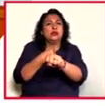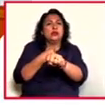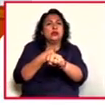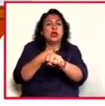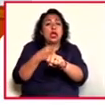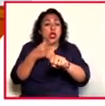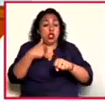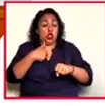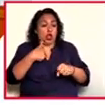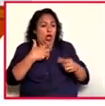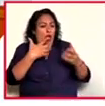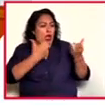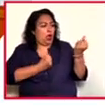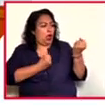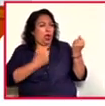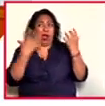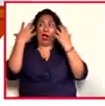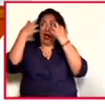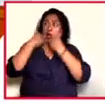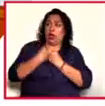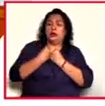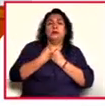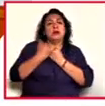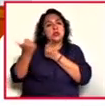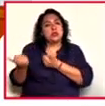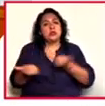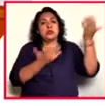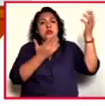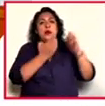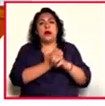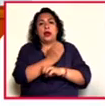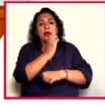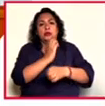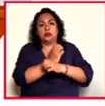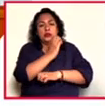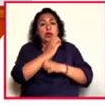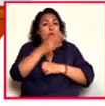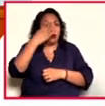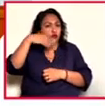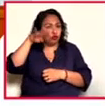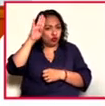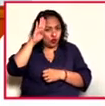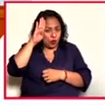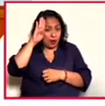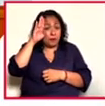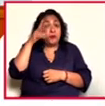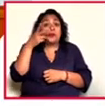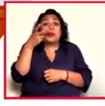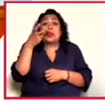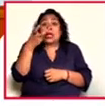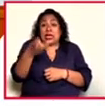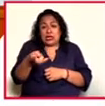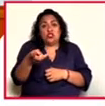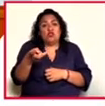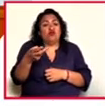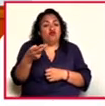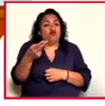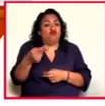fueron enviados como esclavos a Cuba. Esto también fue un negocio muy